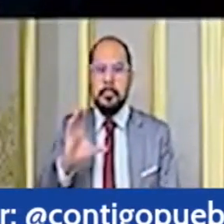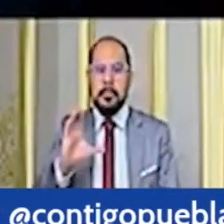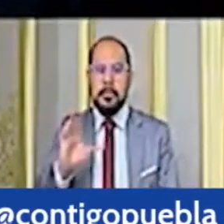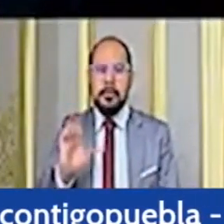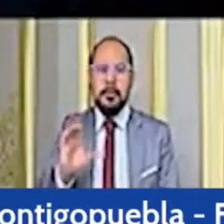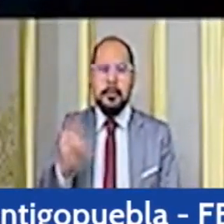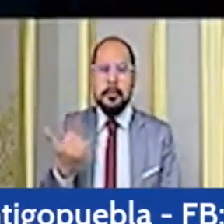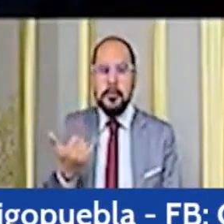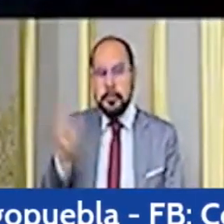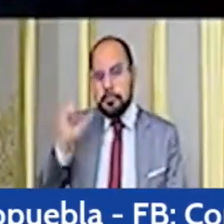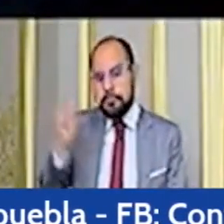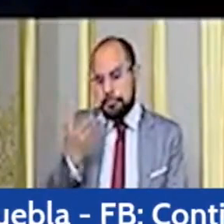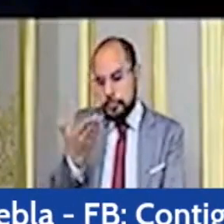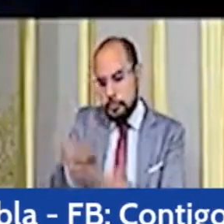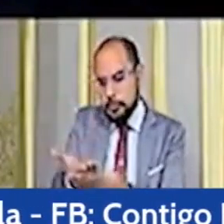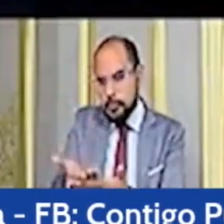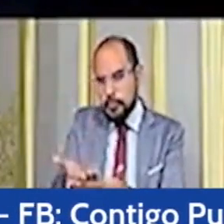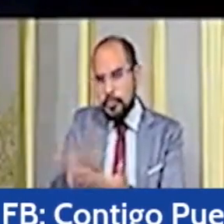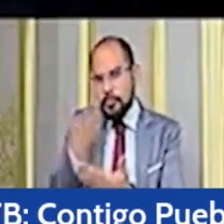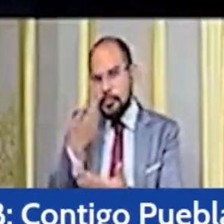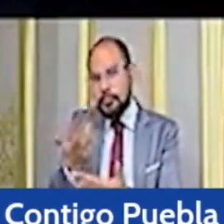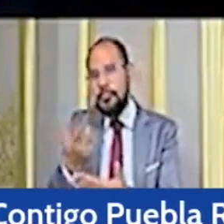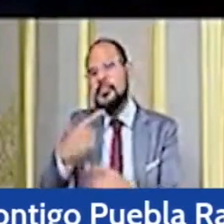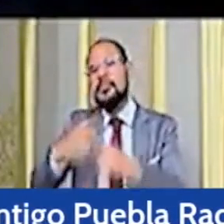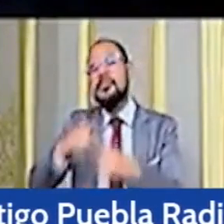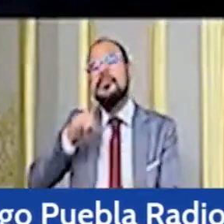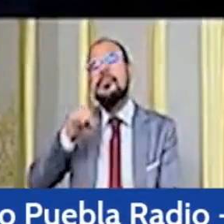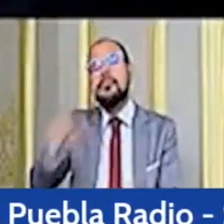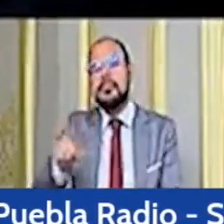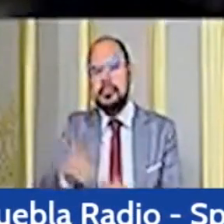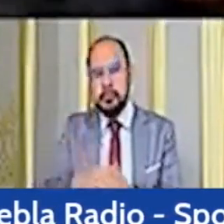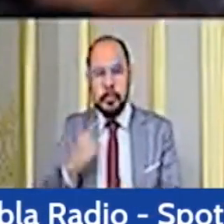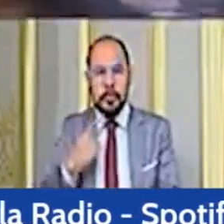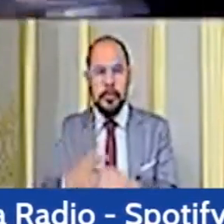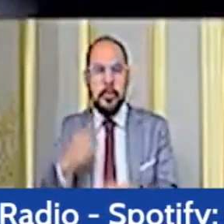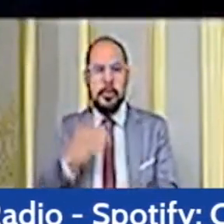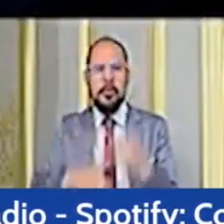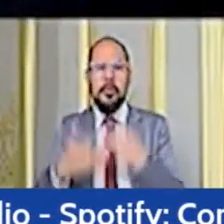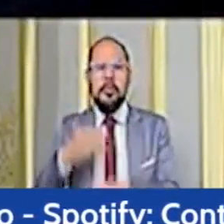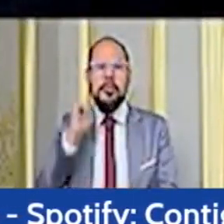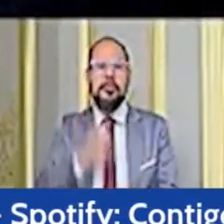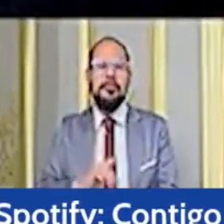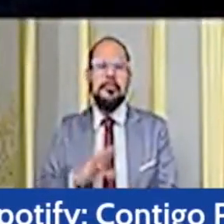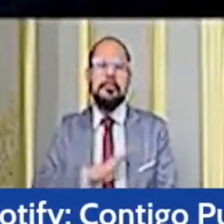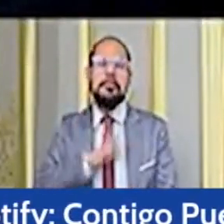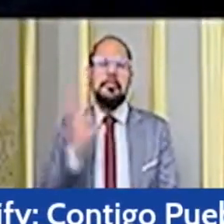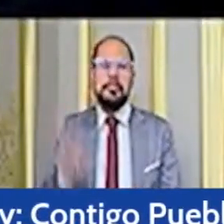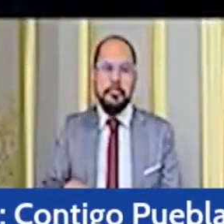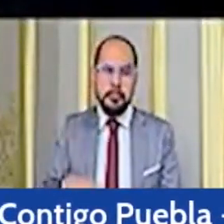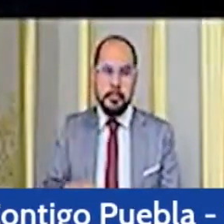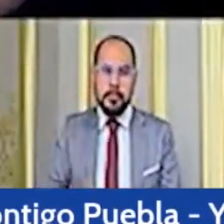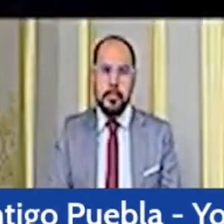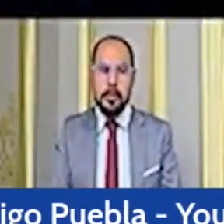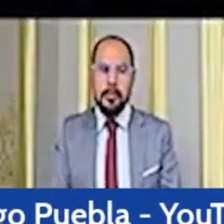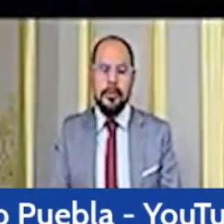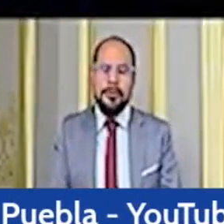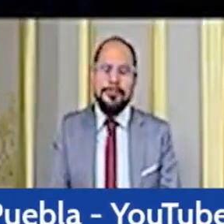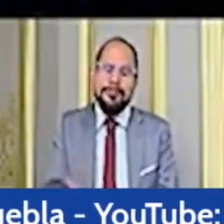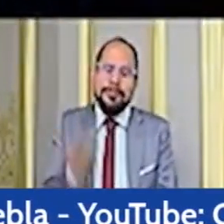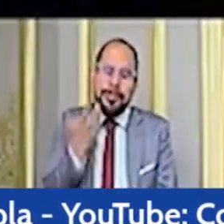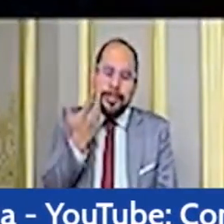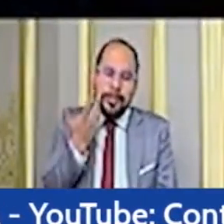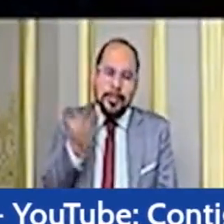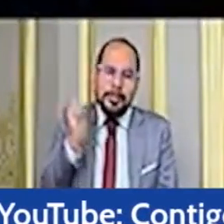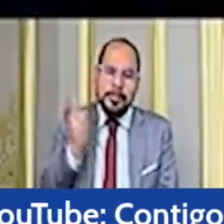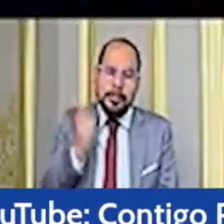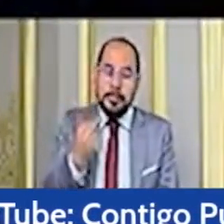cuando presenté esta iniciativa dije que iba por ti y por todas las víctimas de feminicidio. ¿Cómo me gustaría